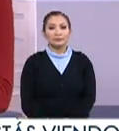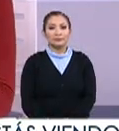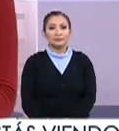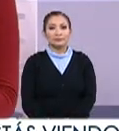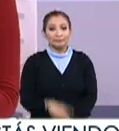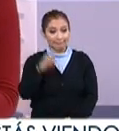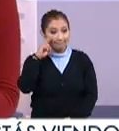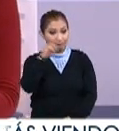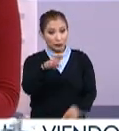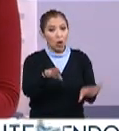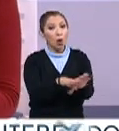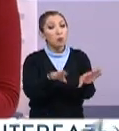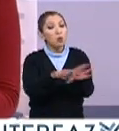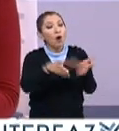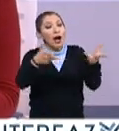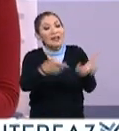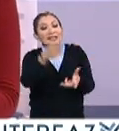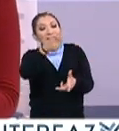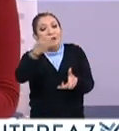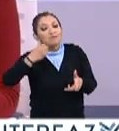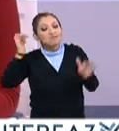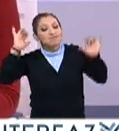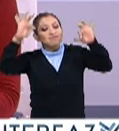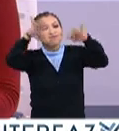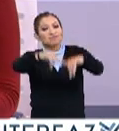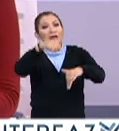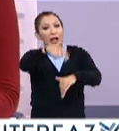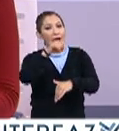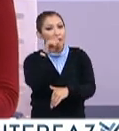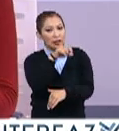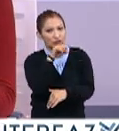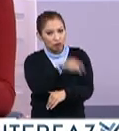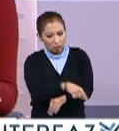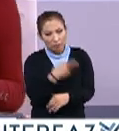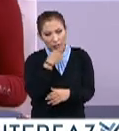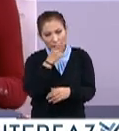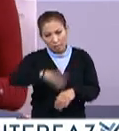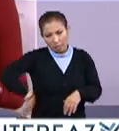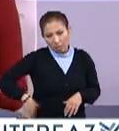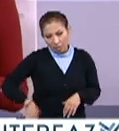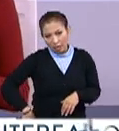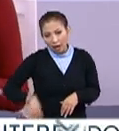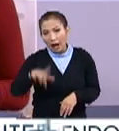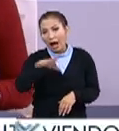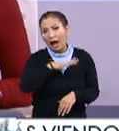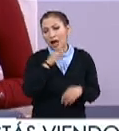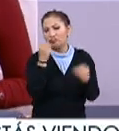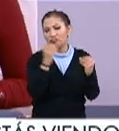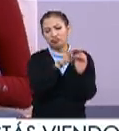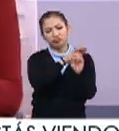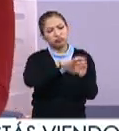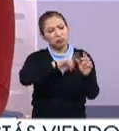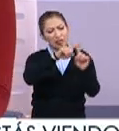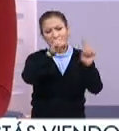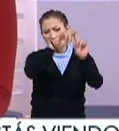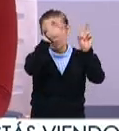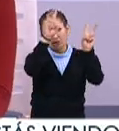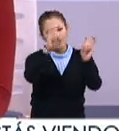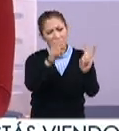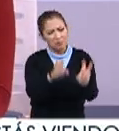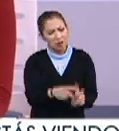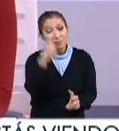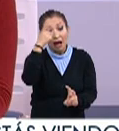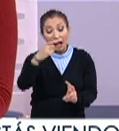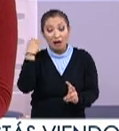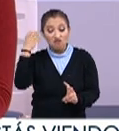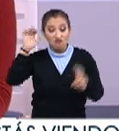Pues ahí está cómo se llevó a cabo este foro en Jalisco. Como les comentamos, existe toda una agenda programada para